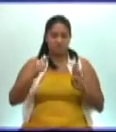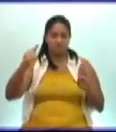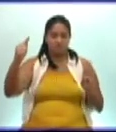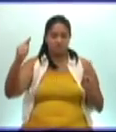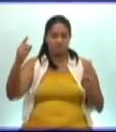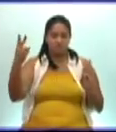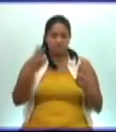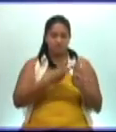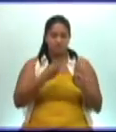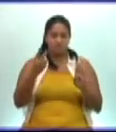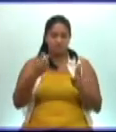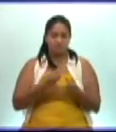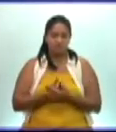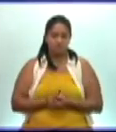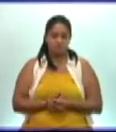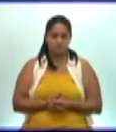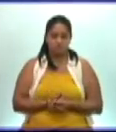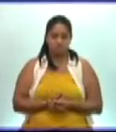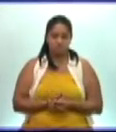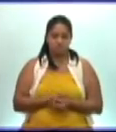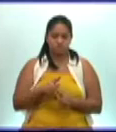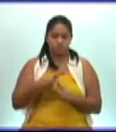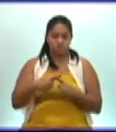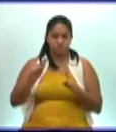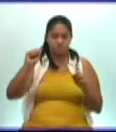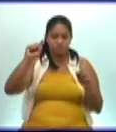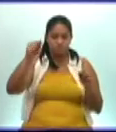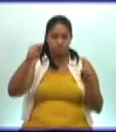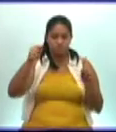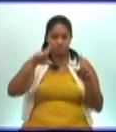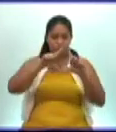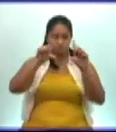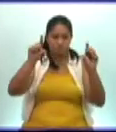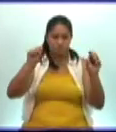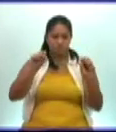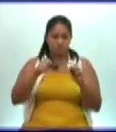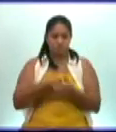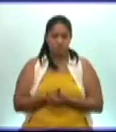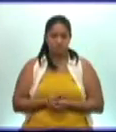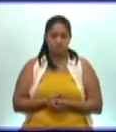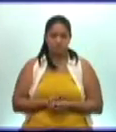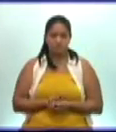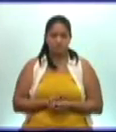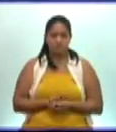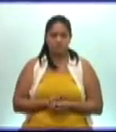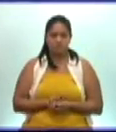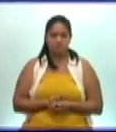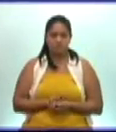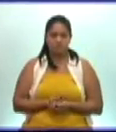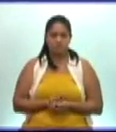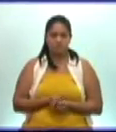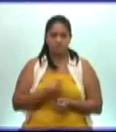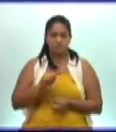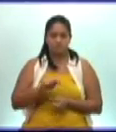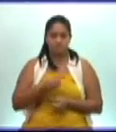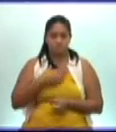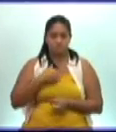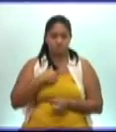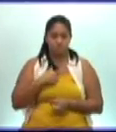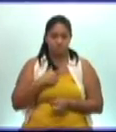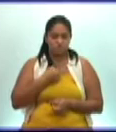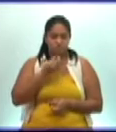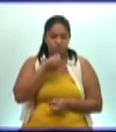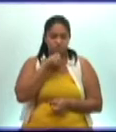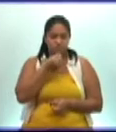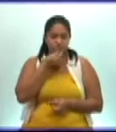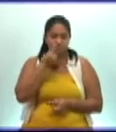este punto, este es otro punto de la pantalla. Entonces, en este caso, si nosotros podemos determinar la